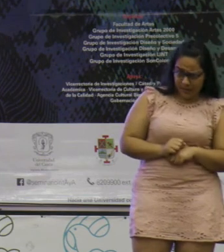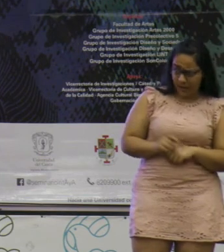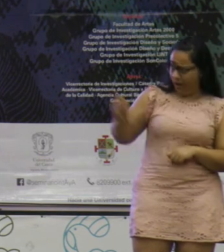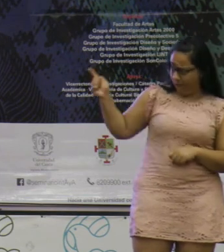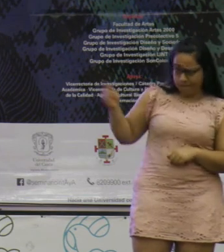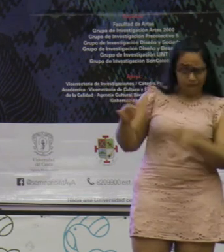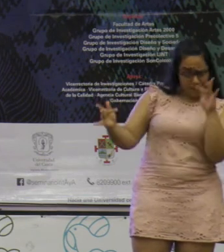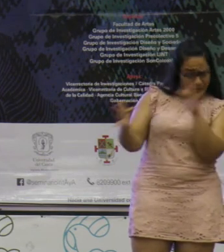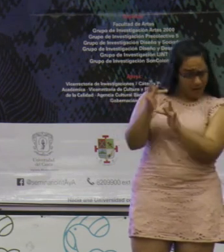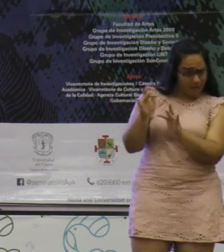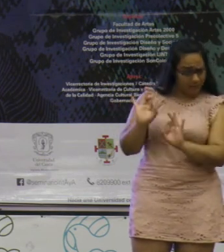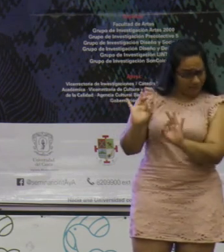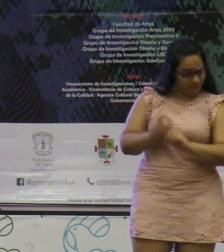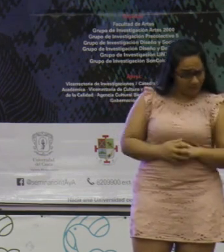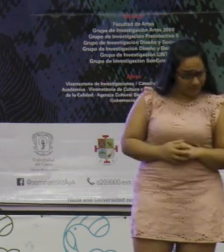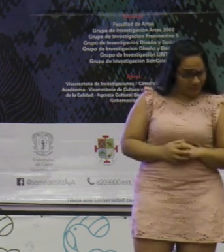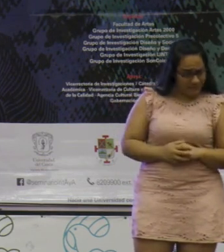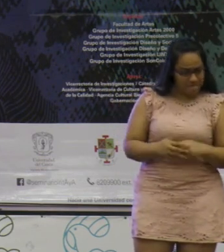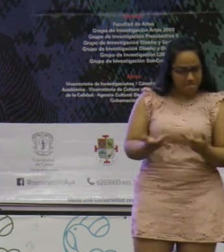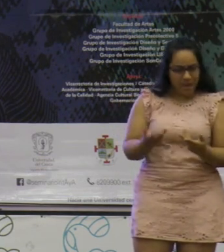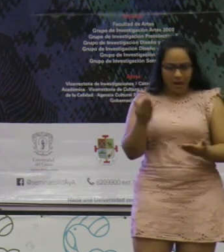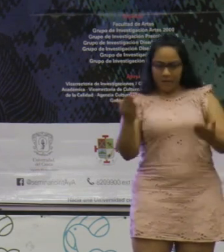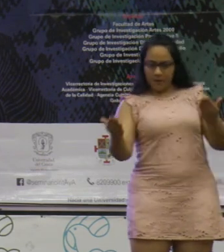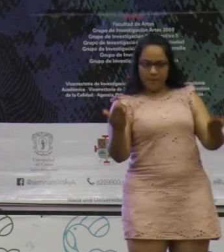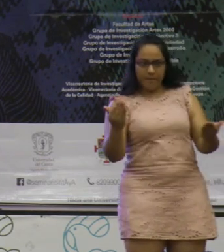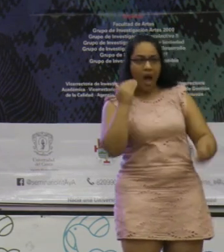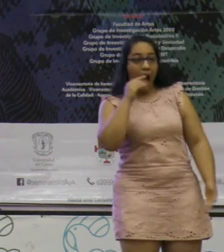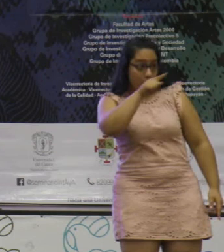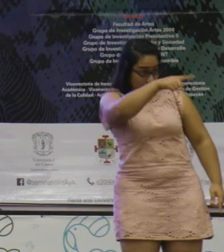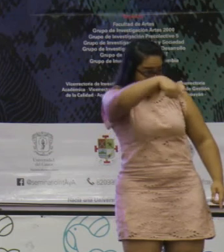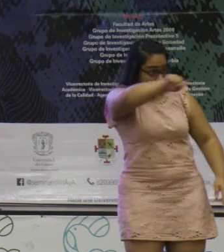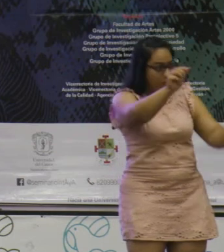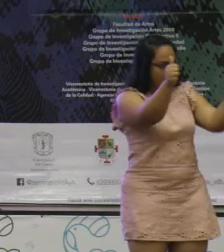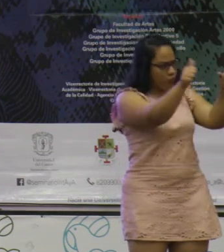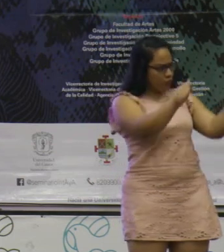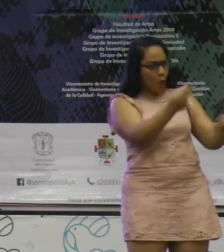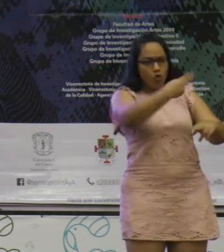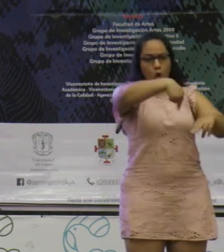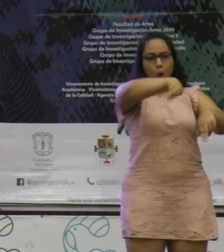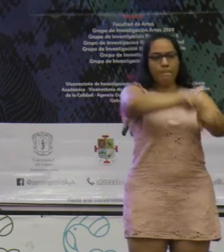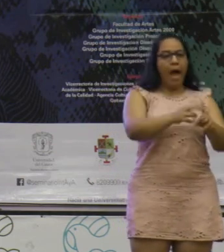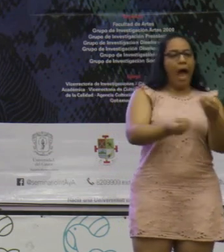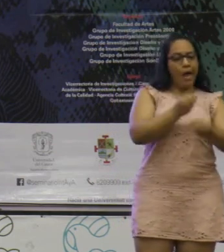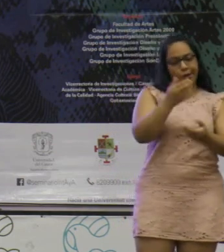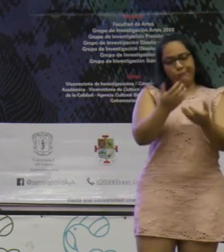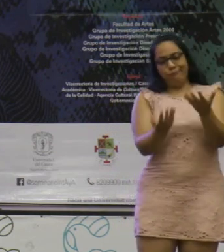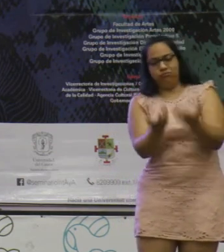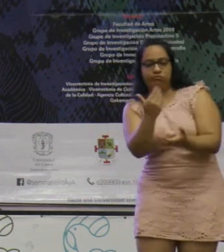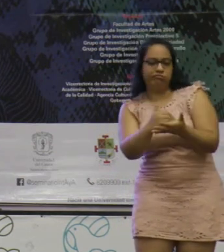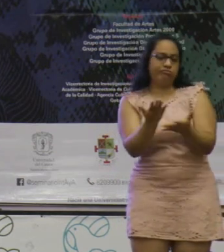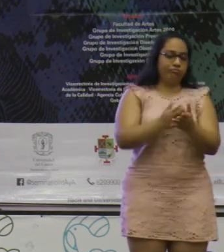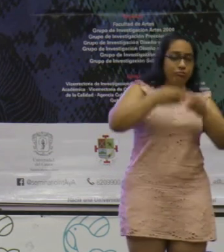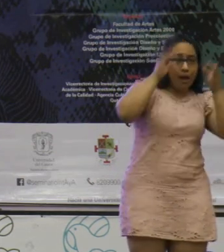estas características? Y las comparaban además con mujeres normales, que regularmente las normales, pues, que hacían? Cocinaban,